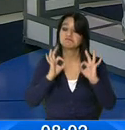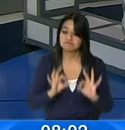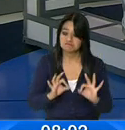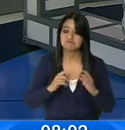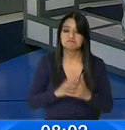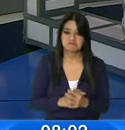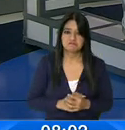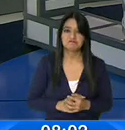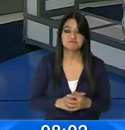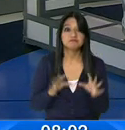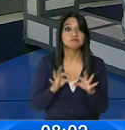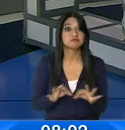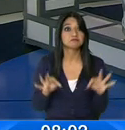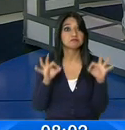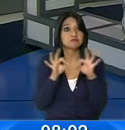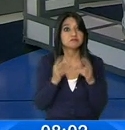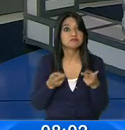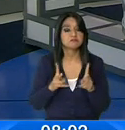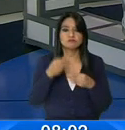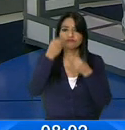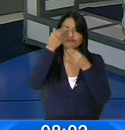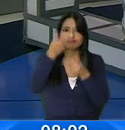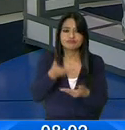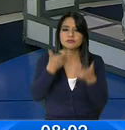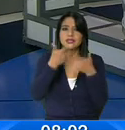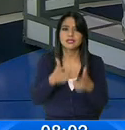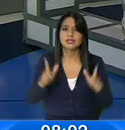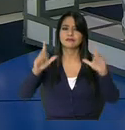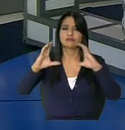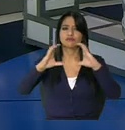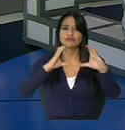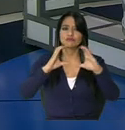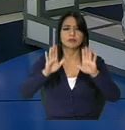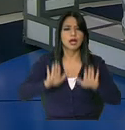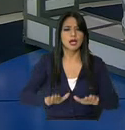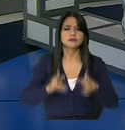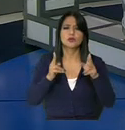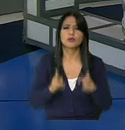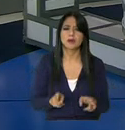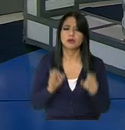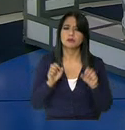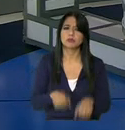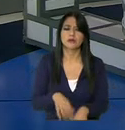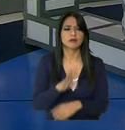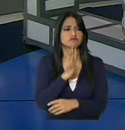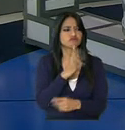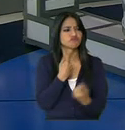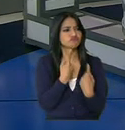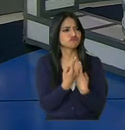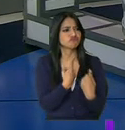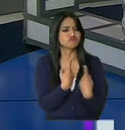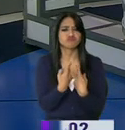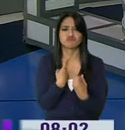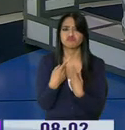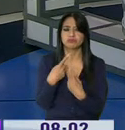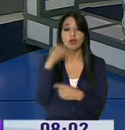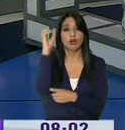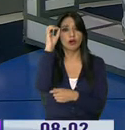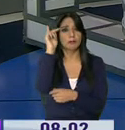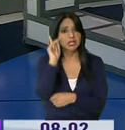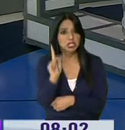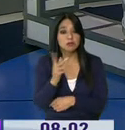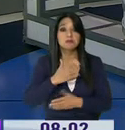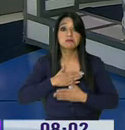recordar eso, importante, el poder expresarnos libremente. Libremente es parte del ser humano, el poder hablar, discernir, dar nuestra opinión, y